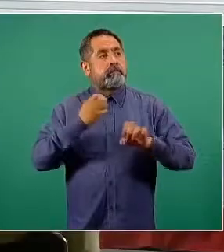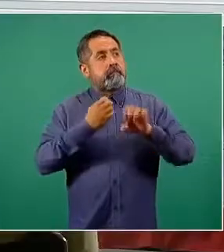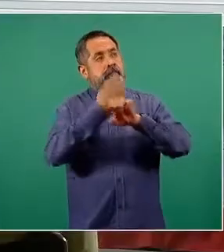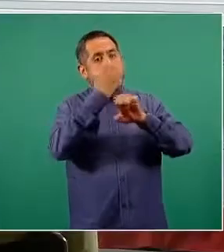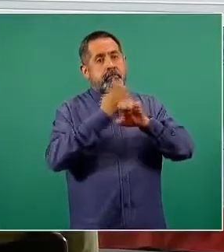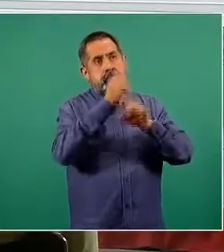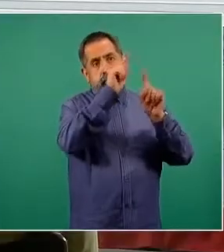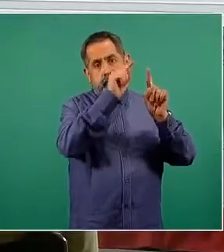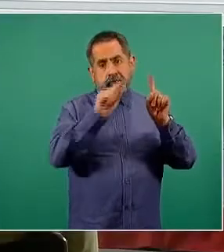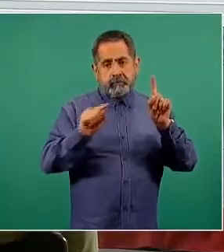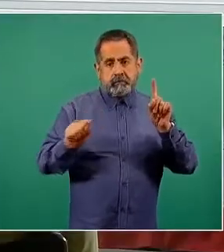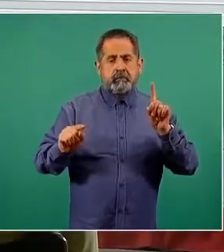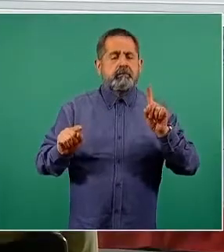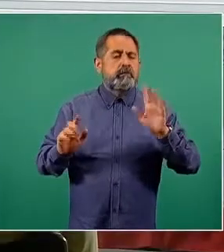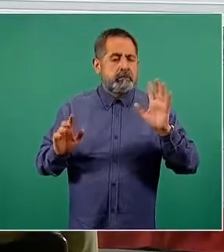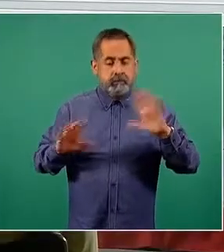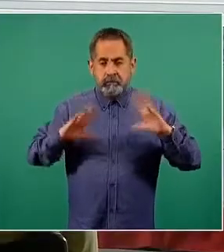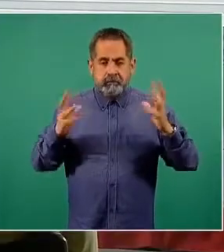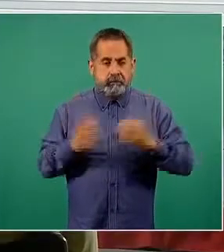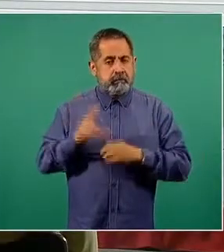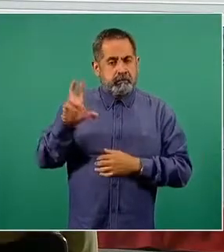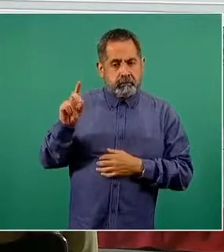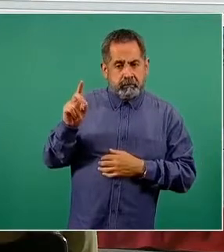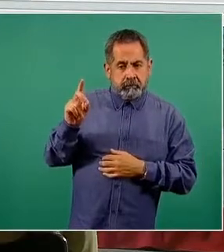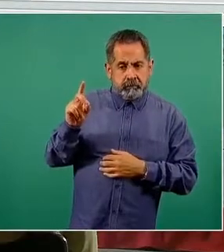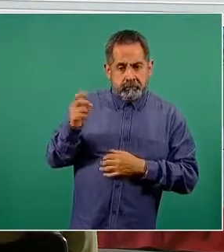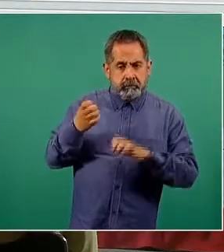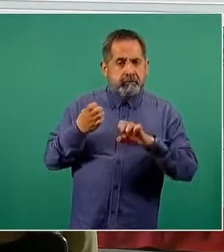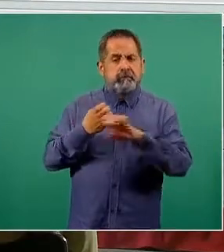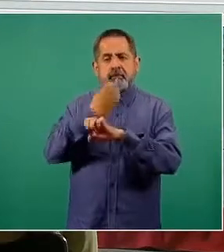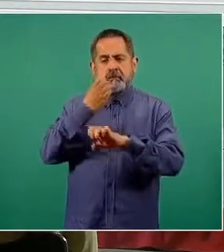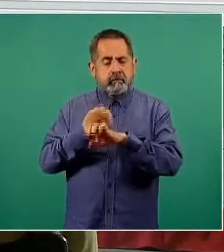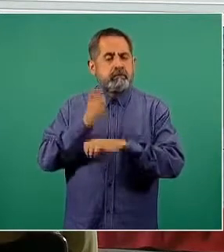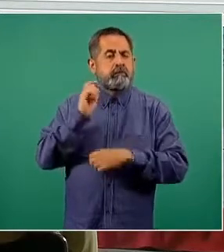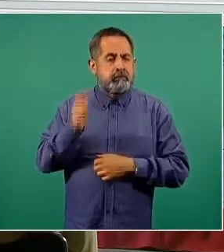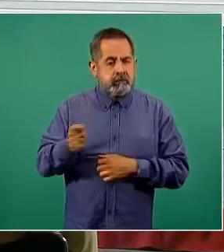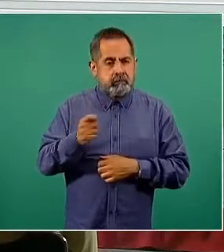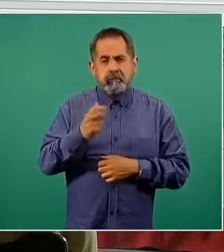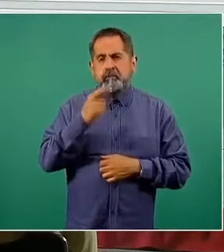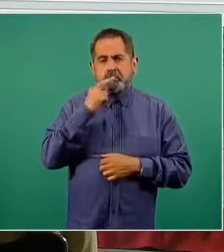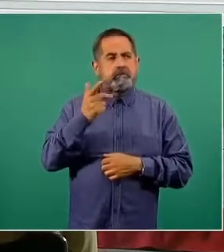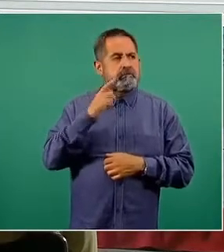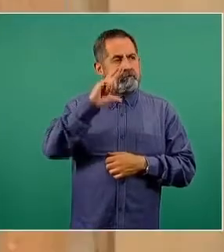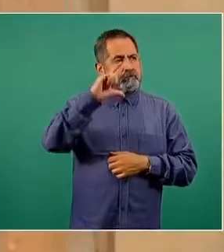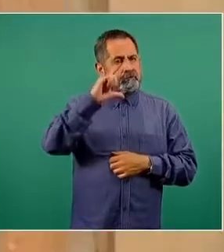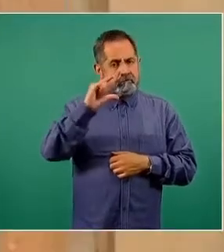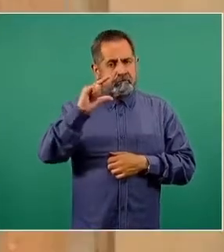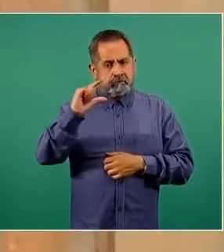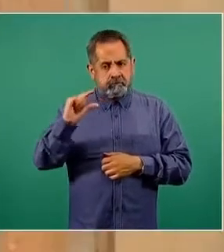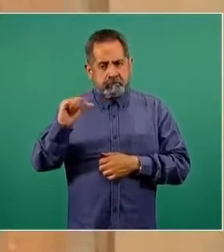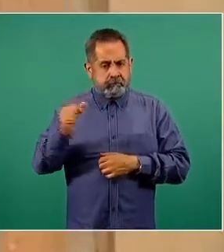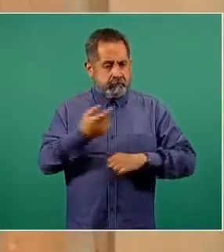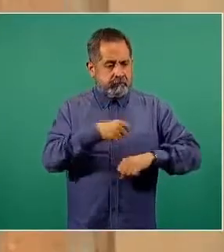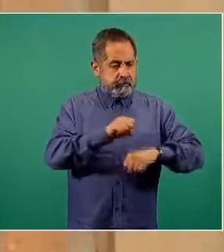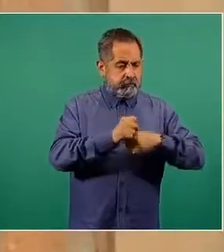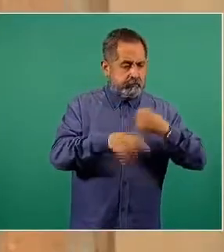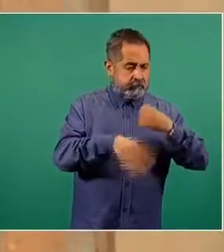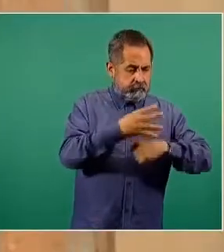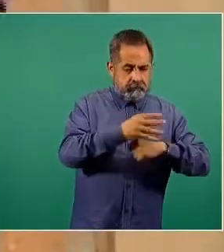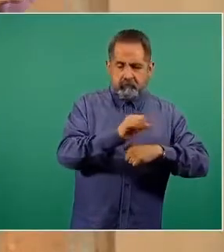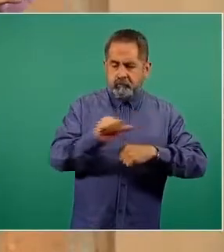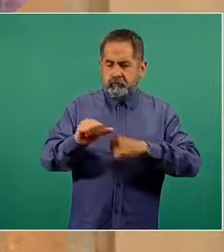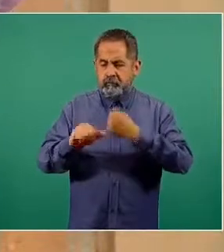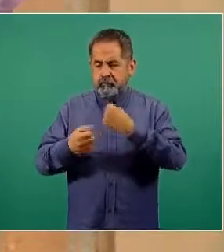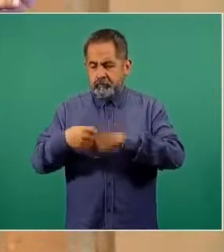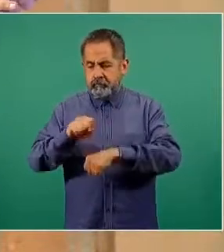federativas, para ser precisos, 30 de ellas están presentando reducciones importantes entre la semana 14 y 15, y